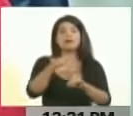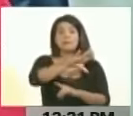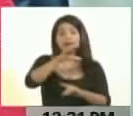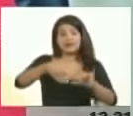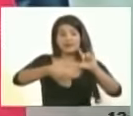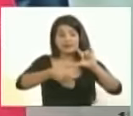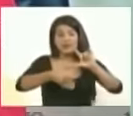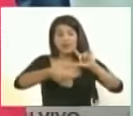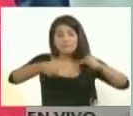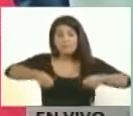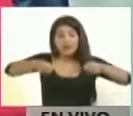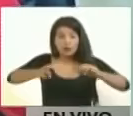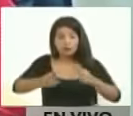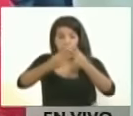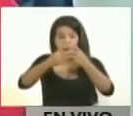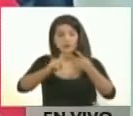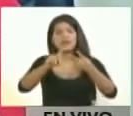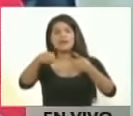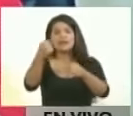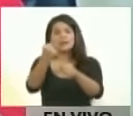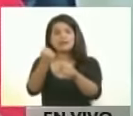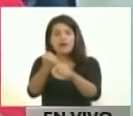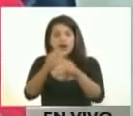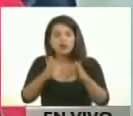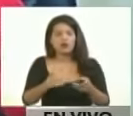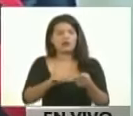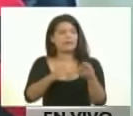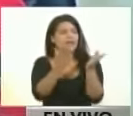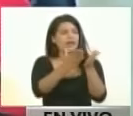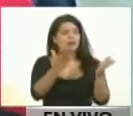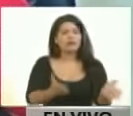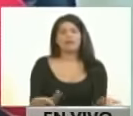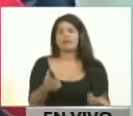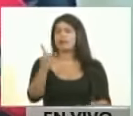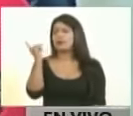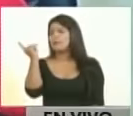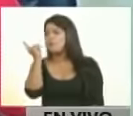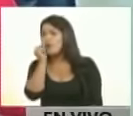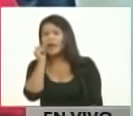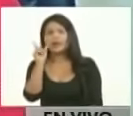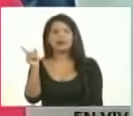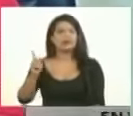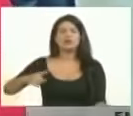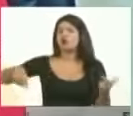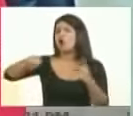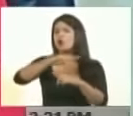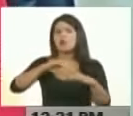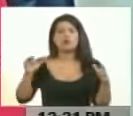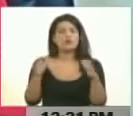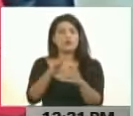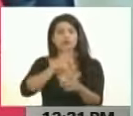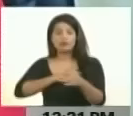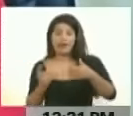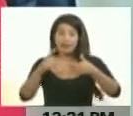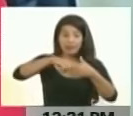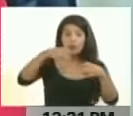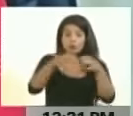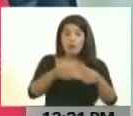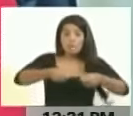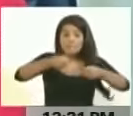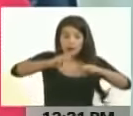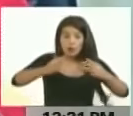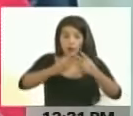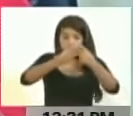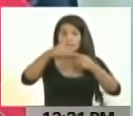los movimientos sociales, de los trabajadores, de los estudiantes, de las mujeres, de todos los movimientos sociales, de todos